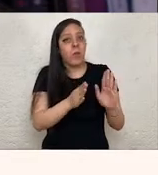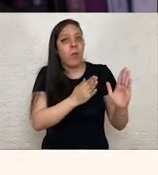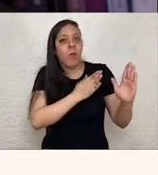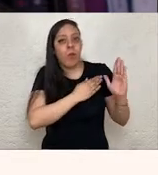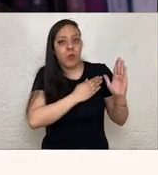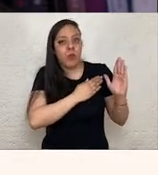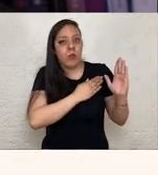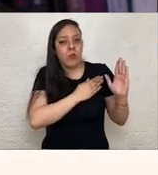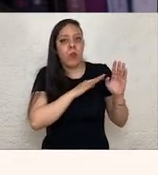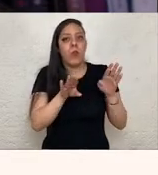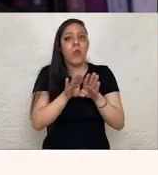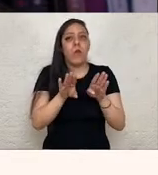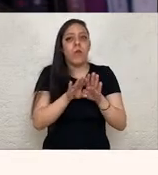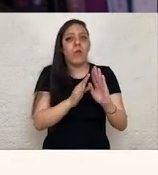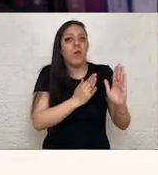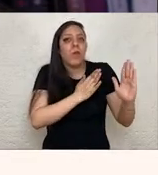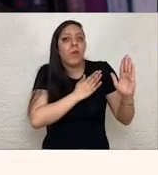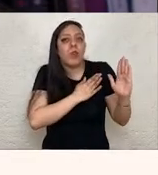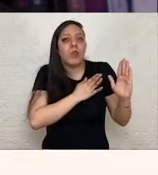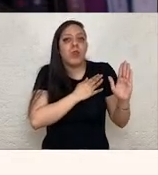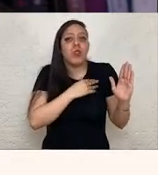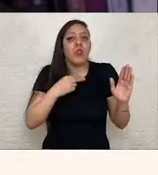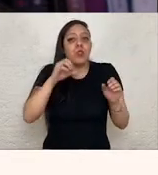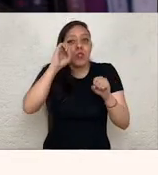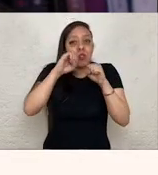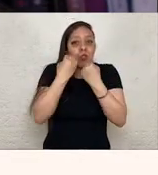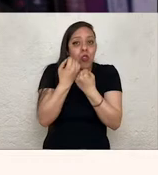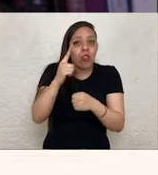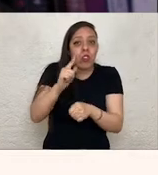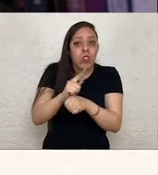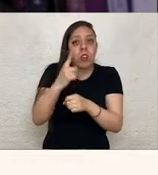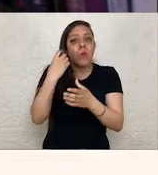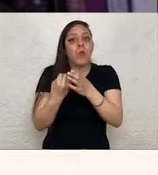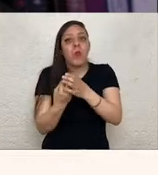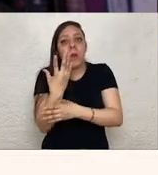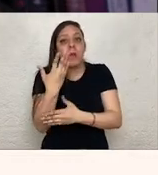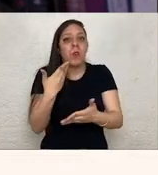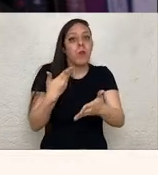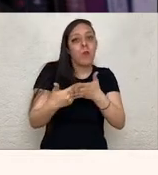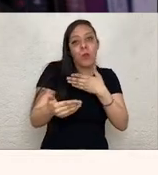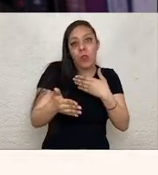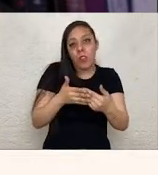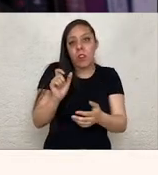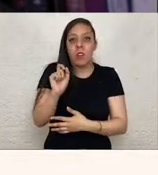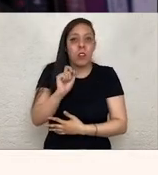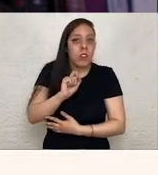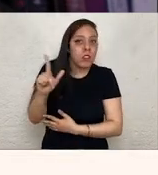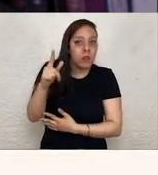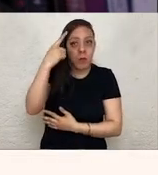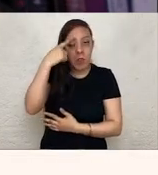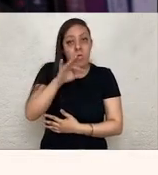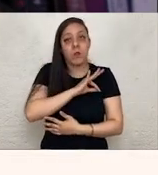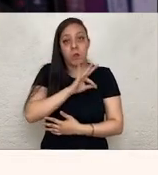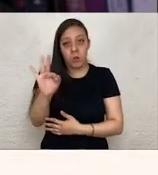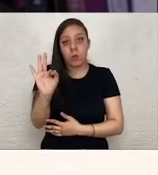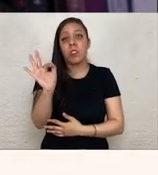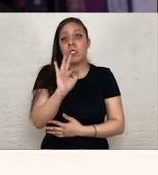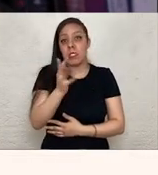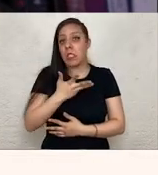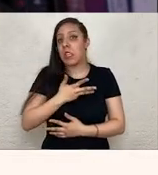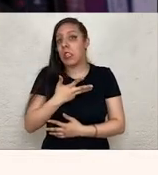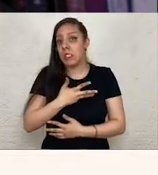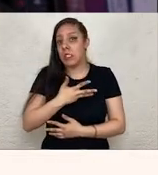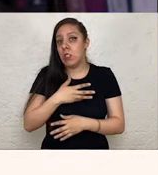fue una promesa de un tipo de sociedad y de un tipo de modernidad que pudo haber